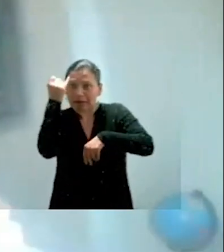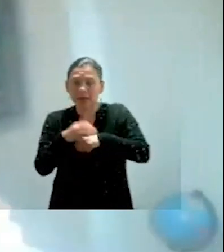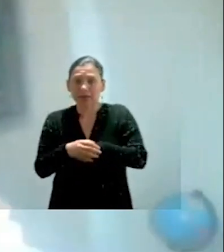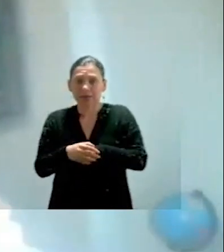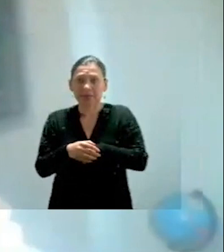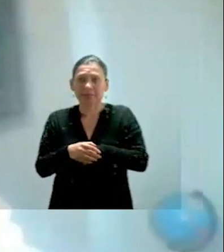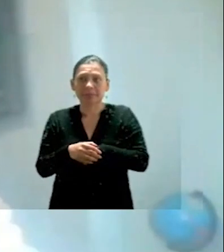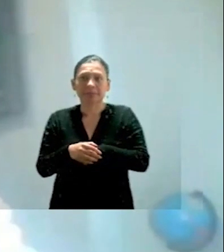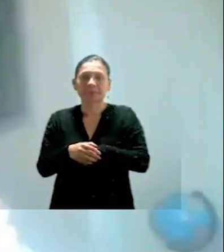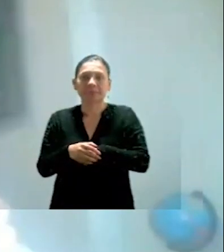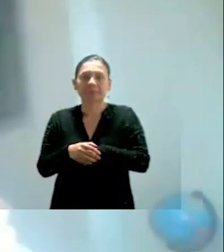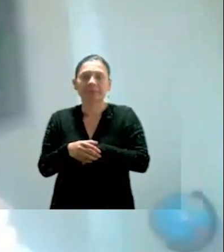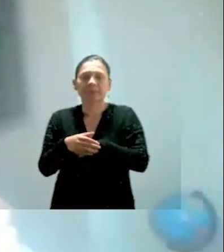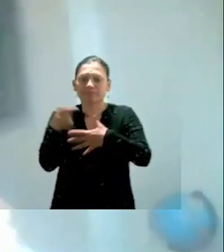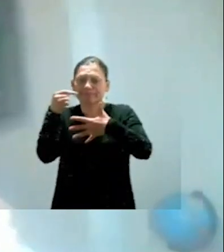personas